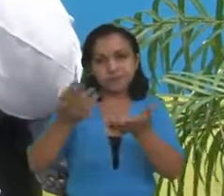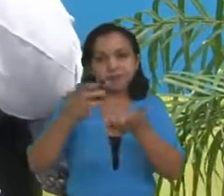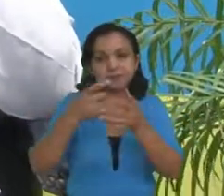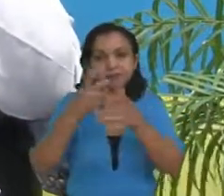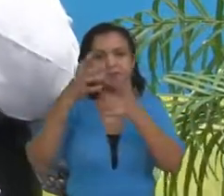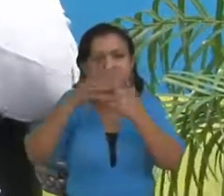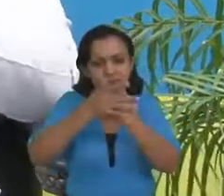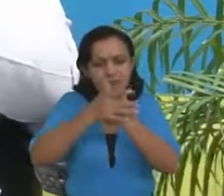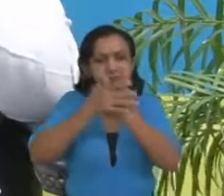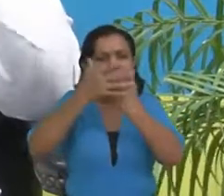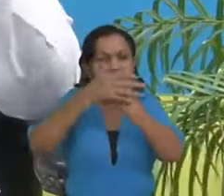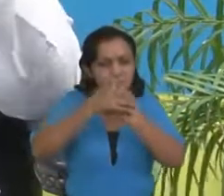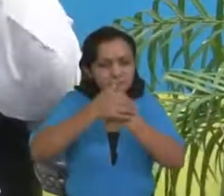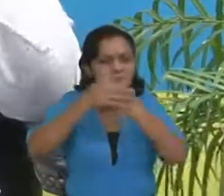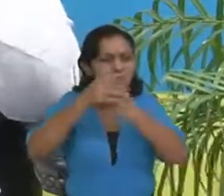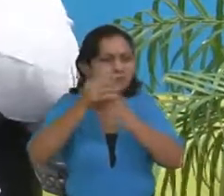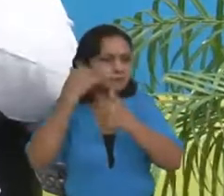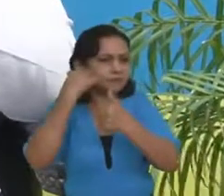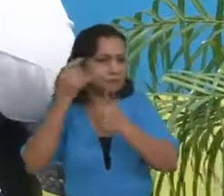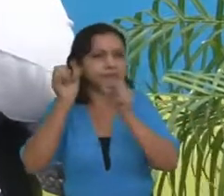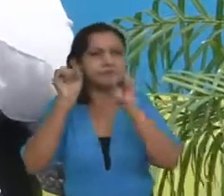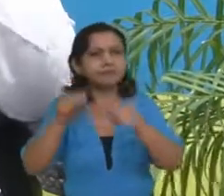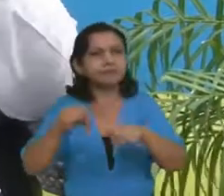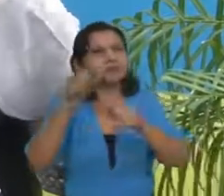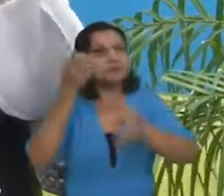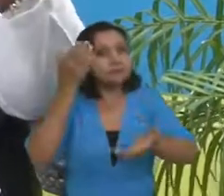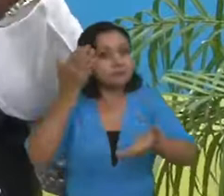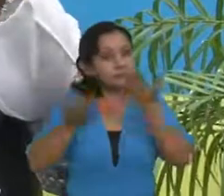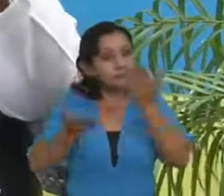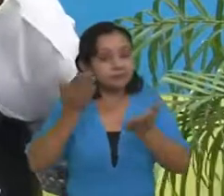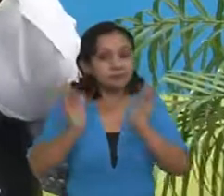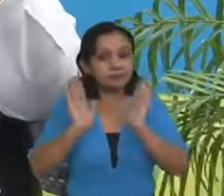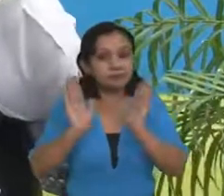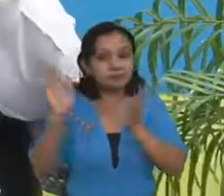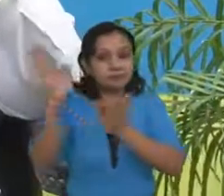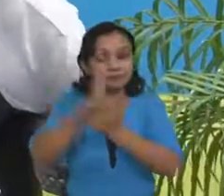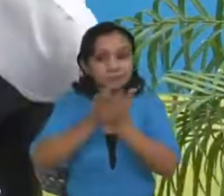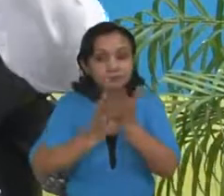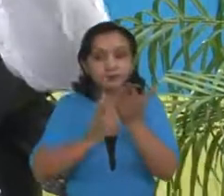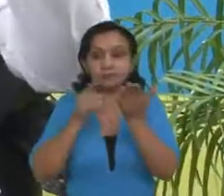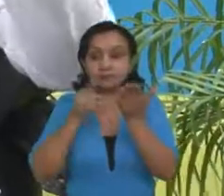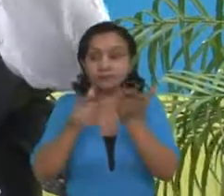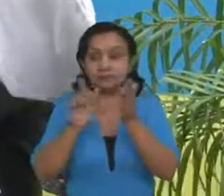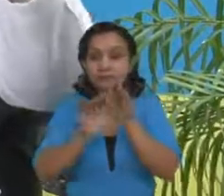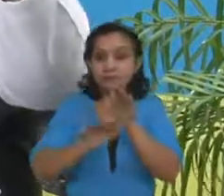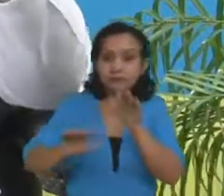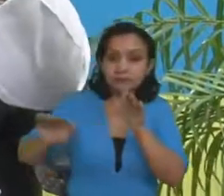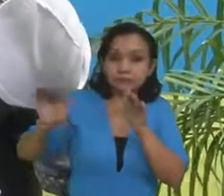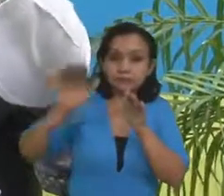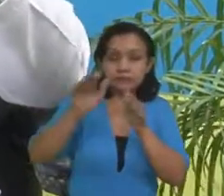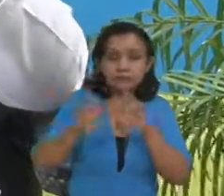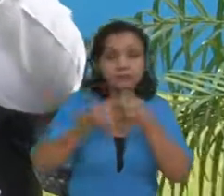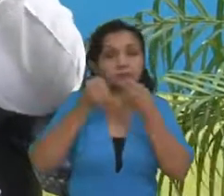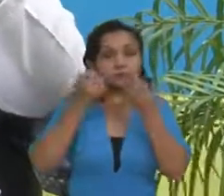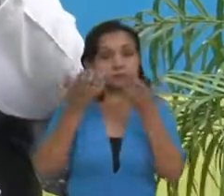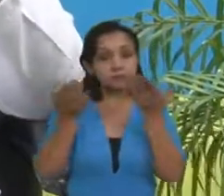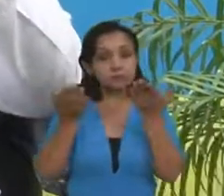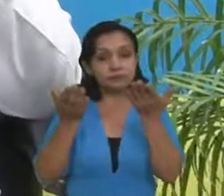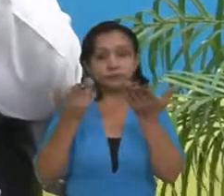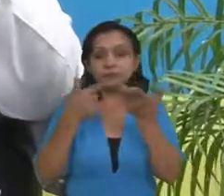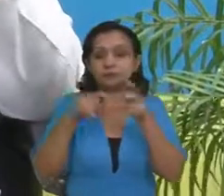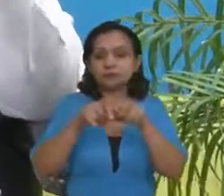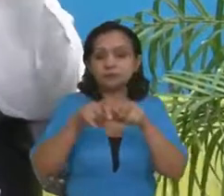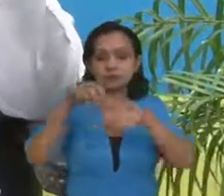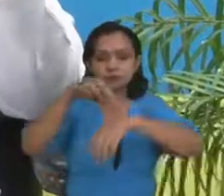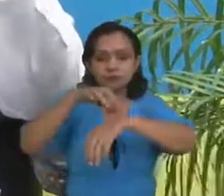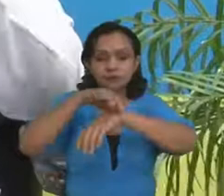los dedos de la manita. Claro. Puede suceder eso. En ocasiones la energía es tan grande, tan fuerte, que rompe el